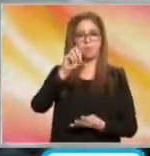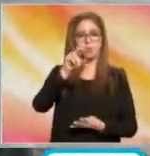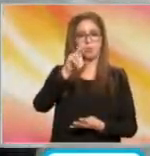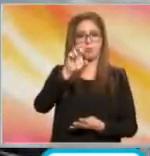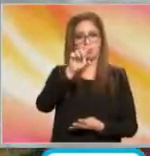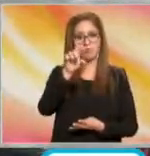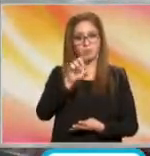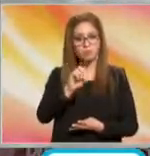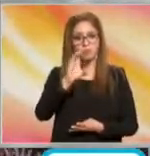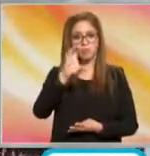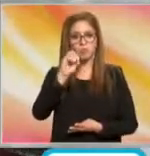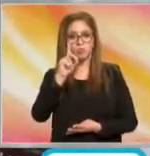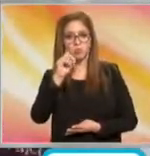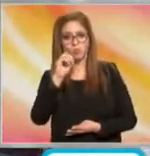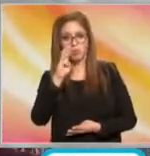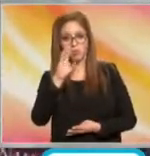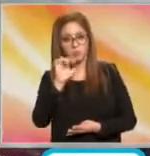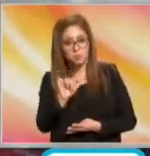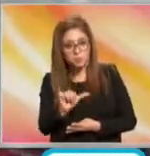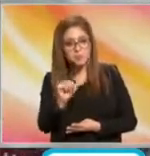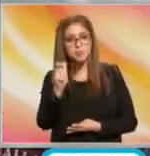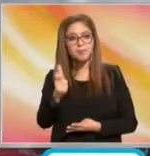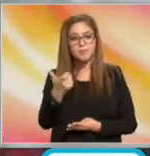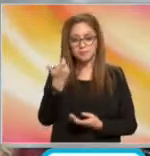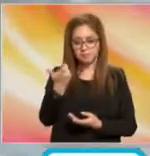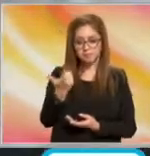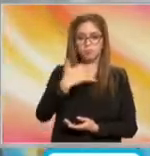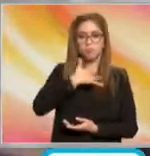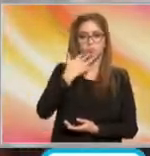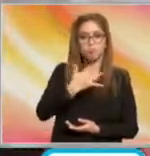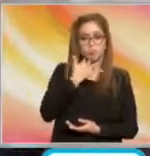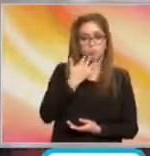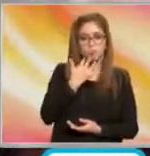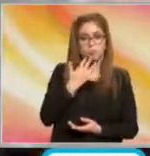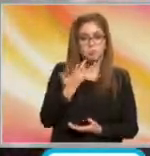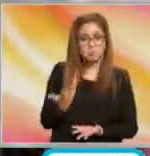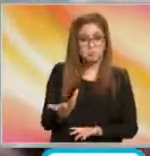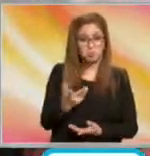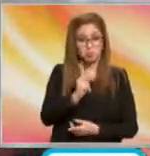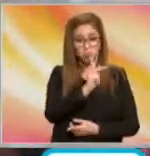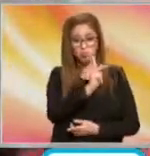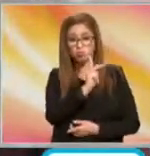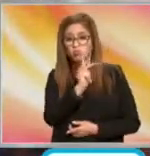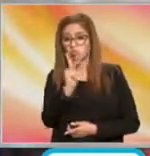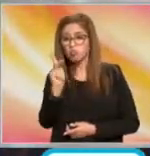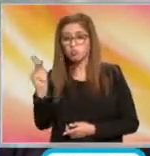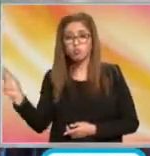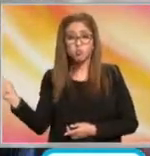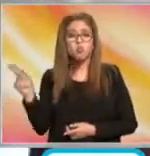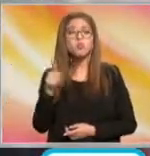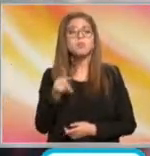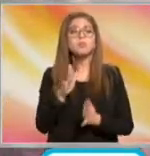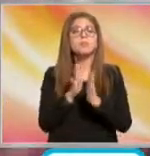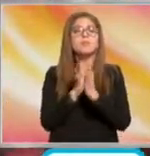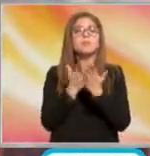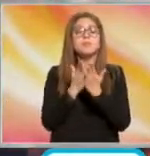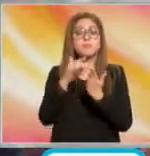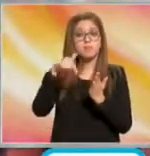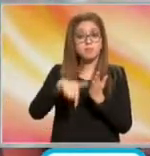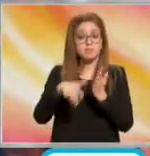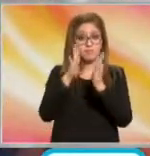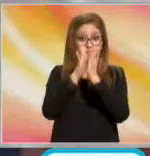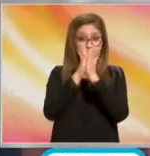Ciro Murayama, elecciones, dinero y corrupción. Y todo eso son libros que están aquí, y estas